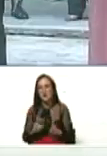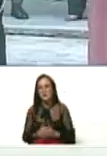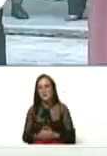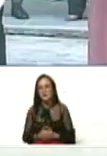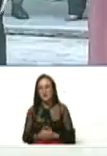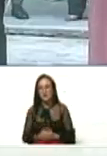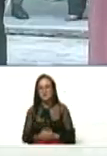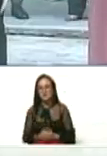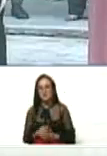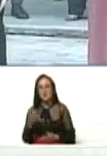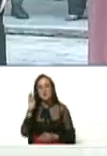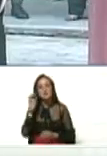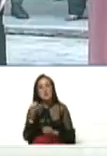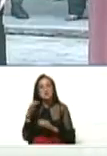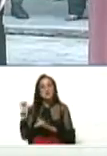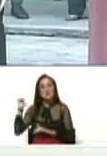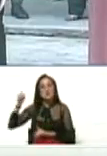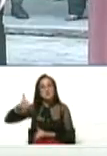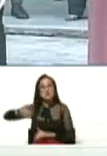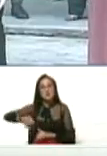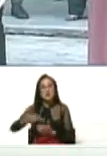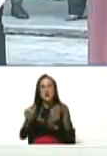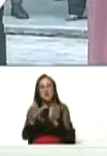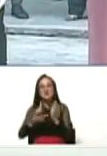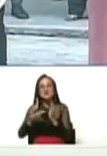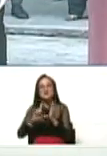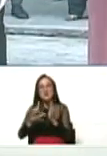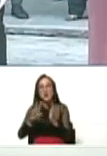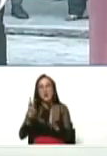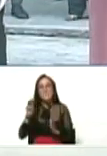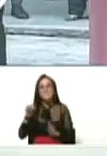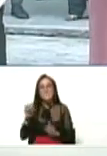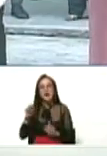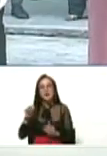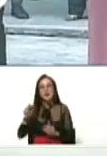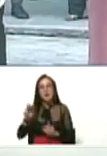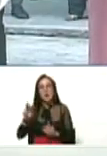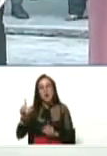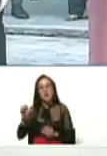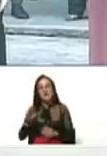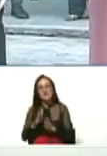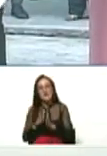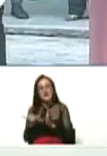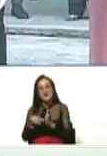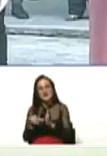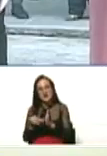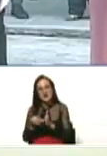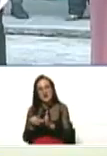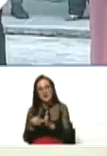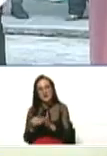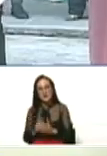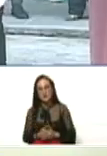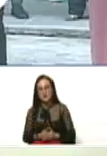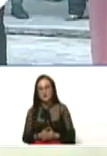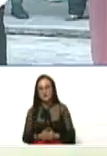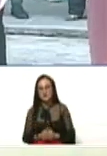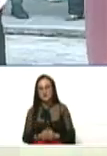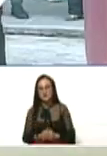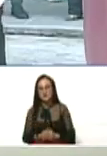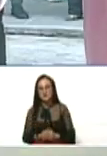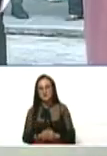fue profesor muchos años del Liceo Manuel Palacio Fajardo, vecino aquí de la escuela Gabriela Mistral.